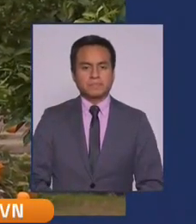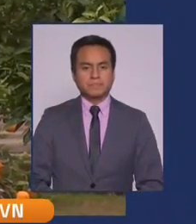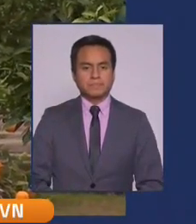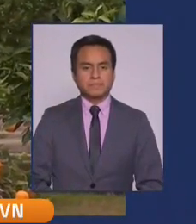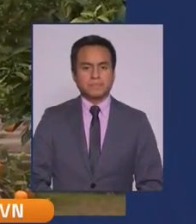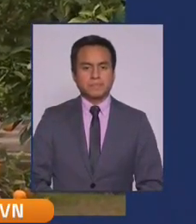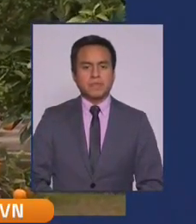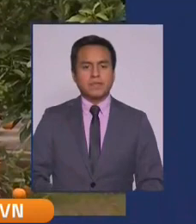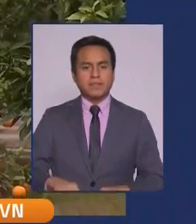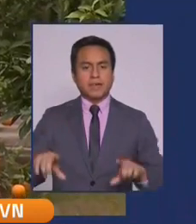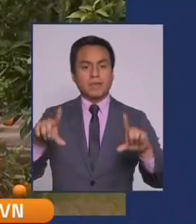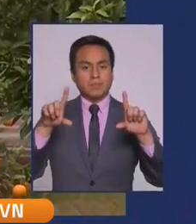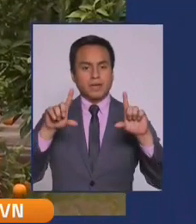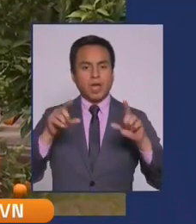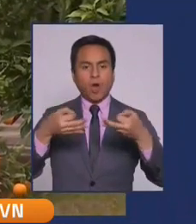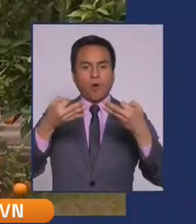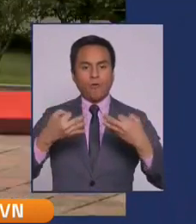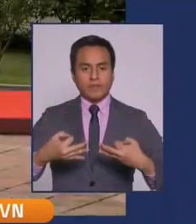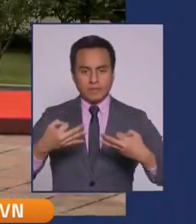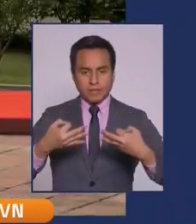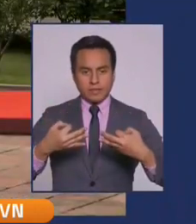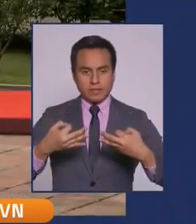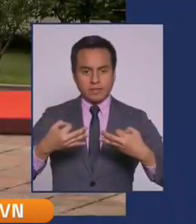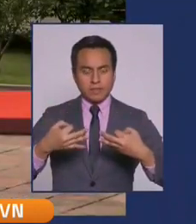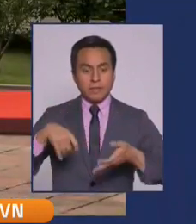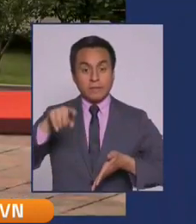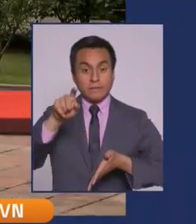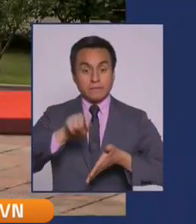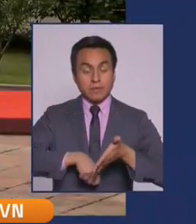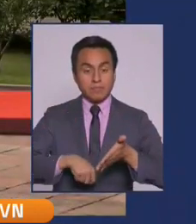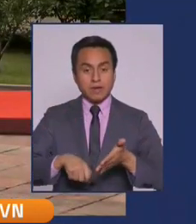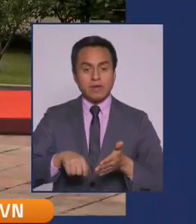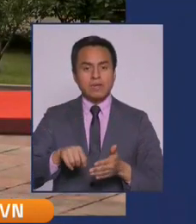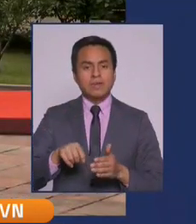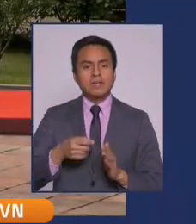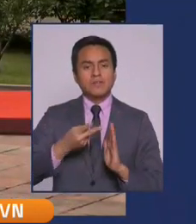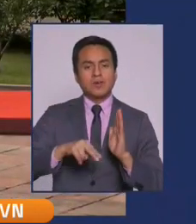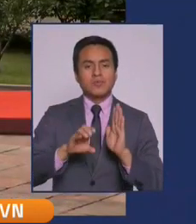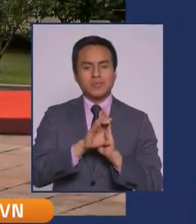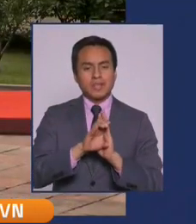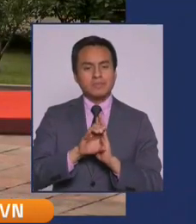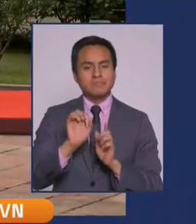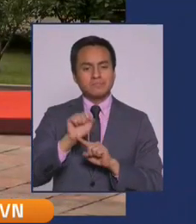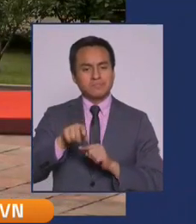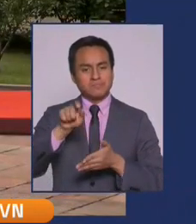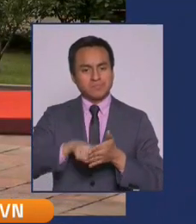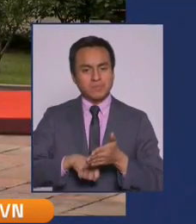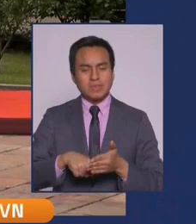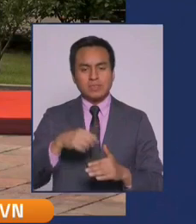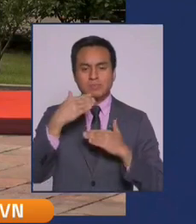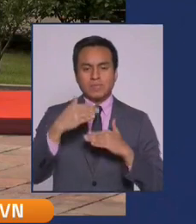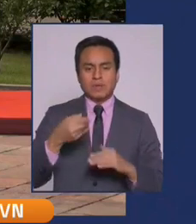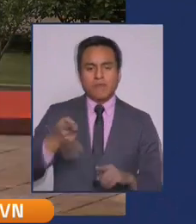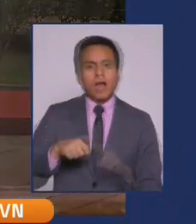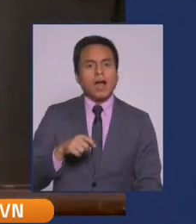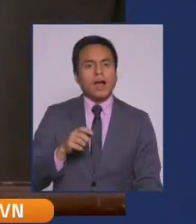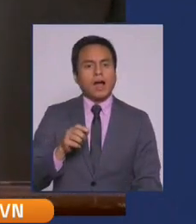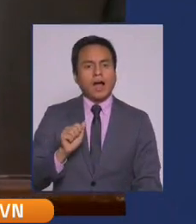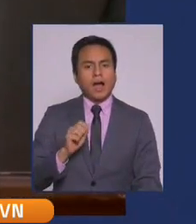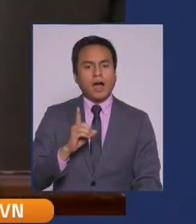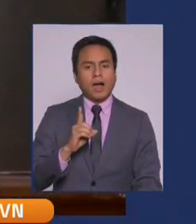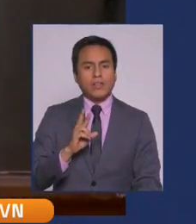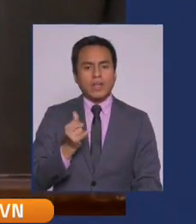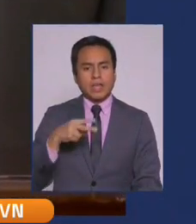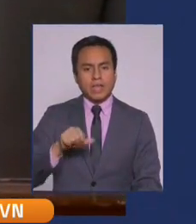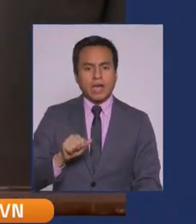para un gobierno que está pasando como lo está pasando, y en todas partes del mundo, porque las crisis han venido dos seguidas, que